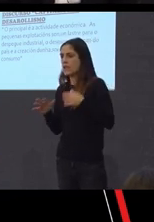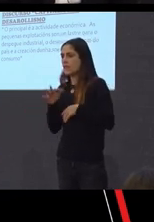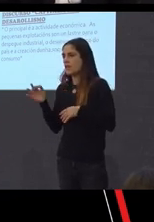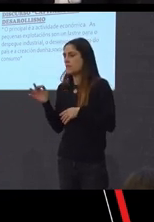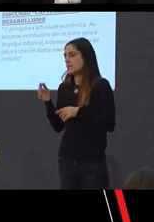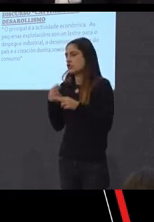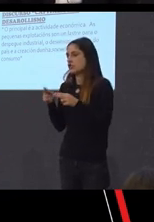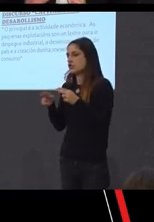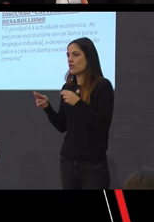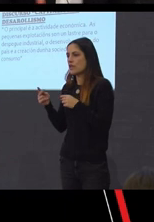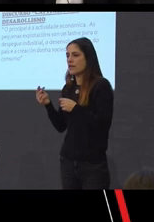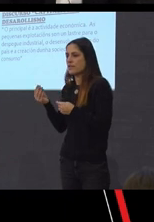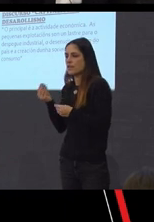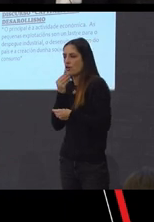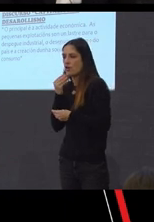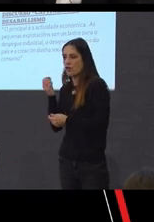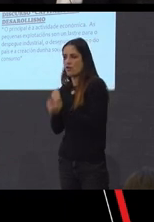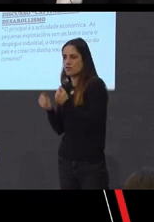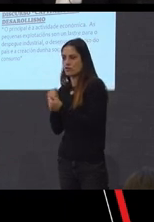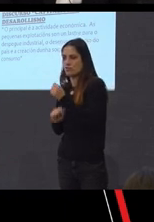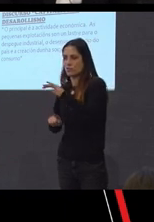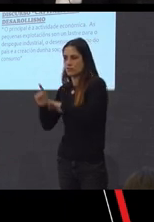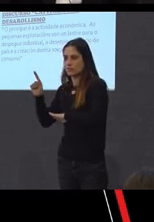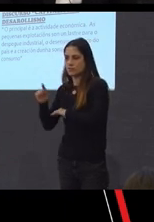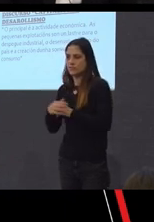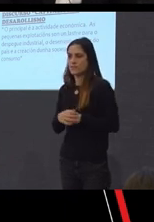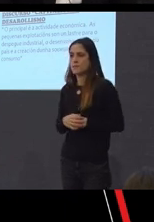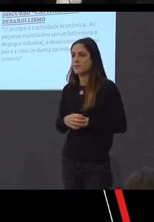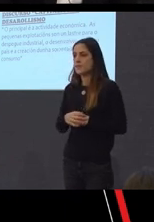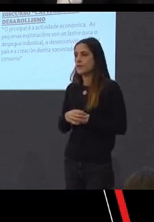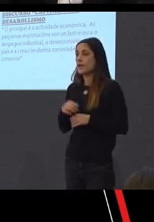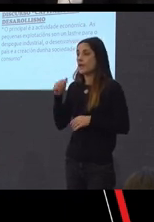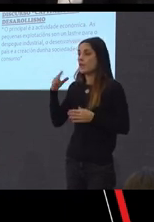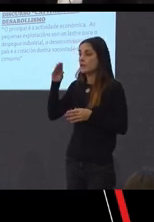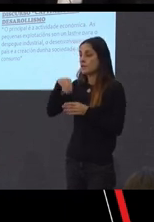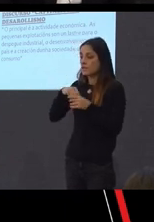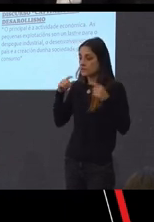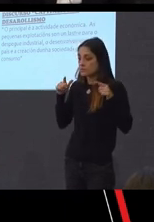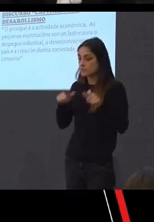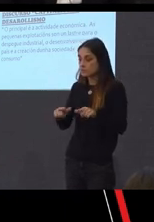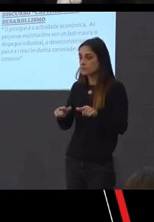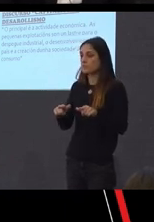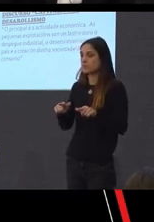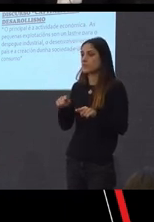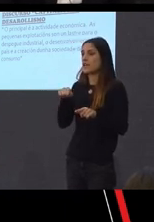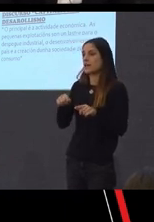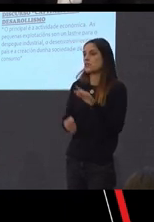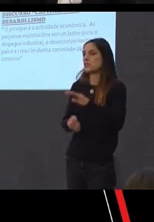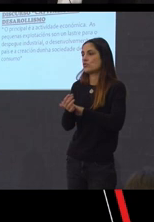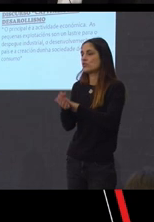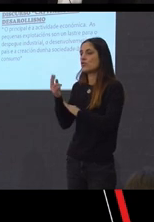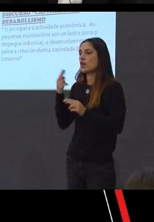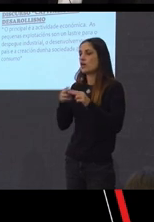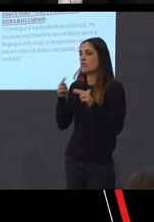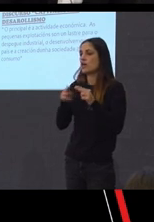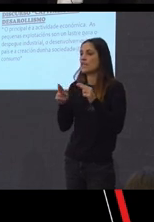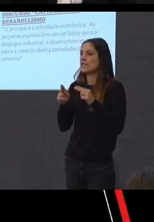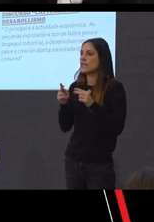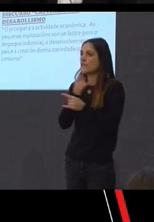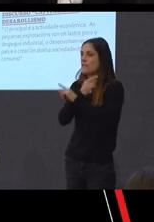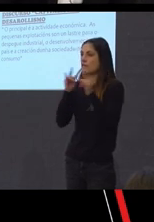consumo. En ese marco, é no que van a emerxer as políticas de repoboación forestal, que se van a